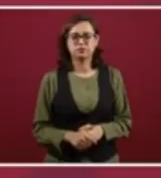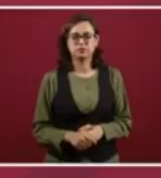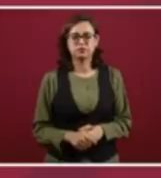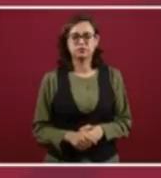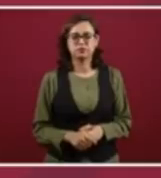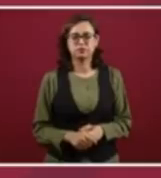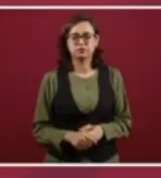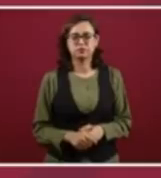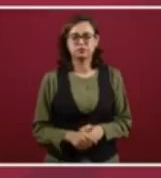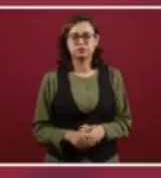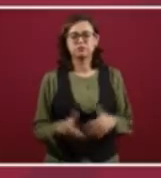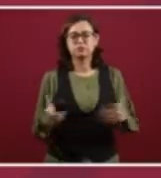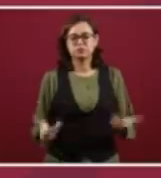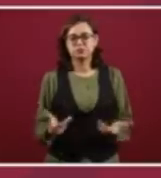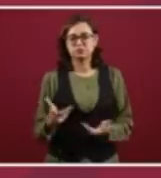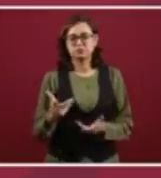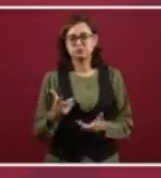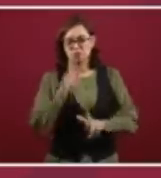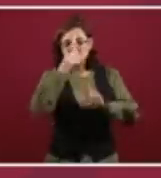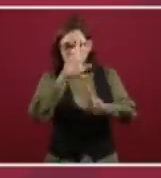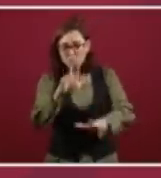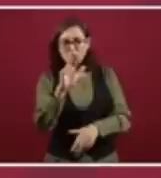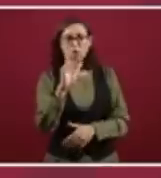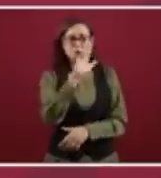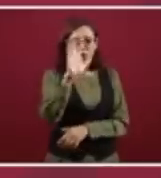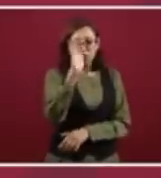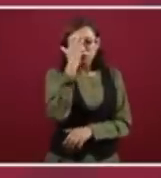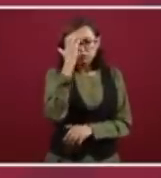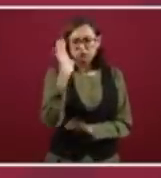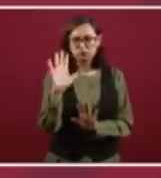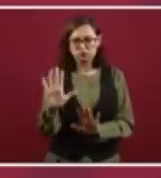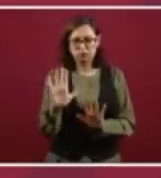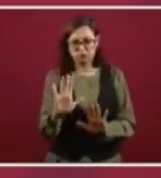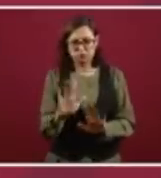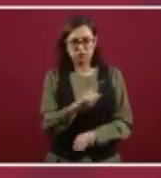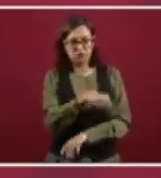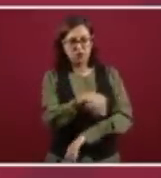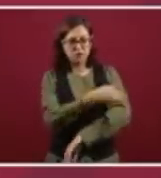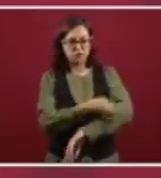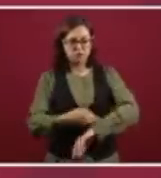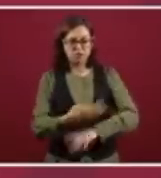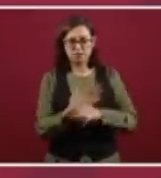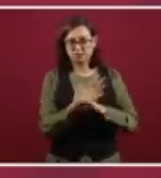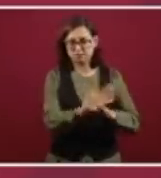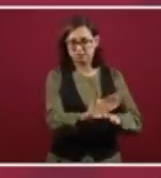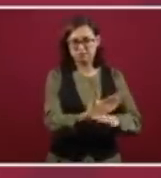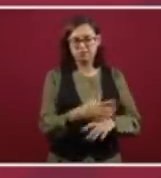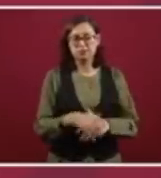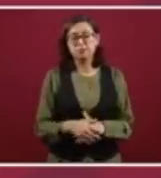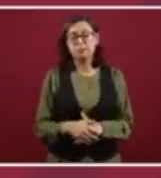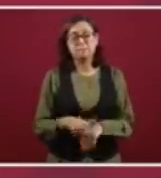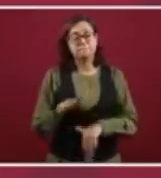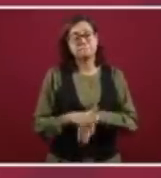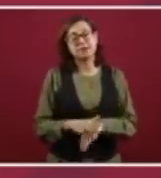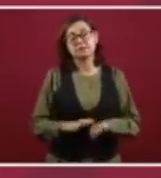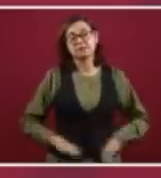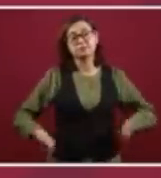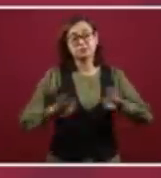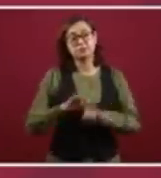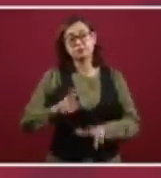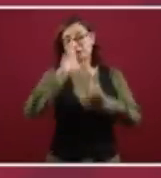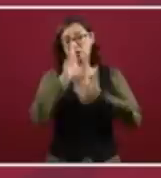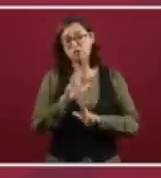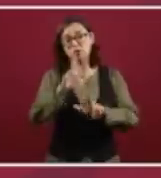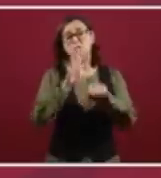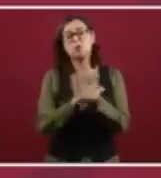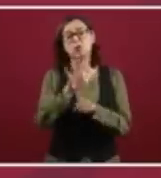se hacen los reconocimientos. Desde luego, el mejor reconocimiento pues es recordarlos a